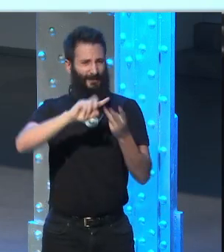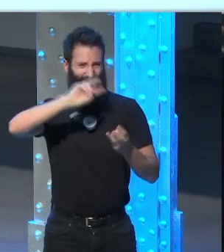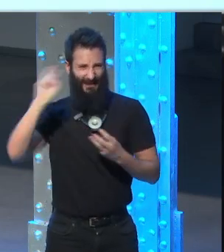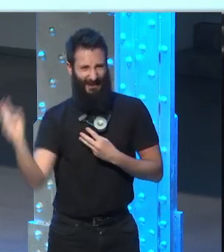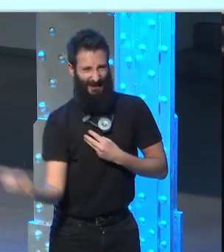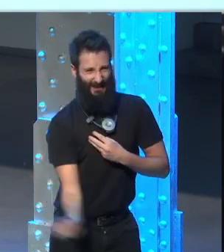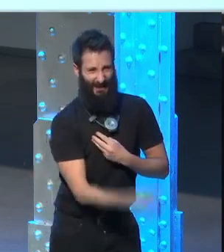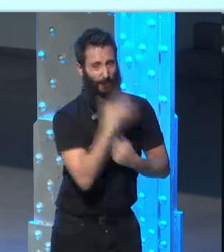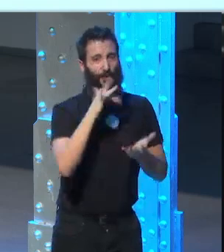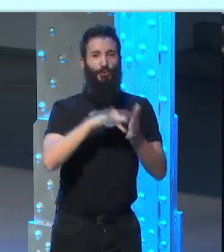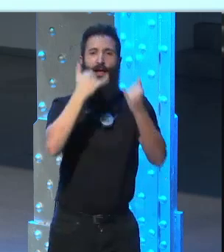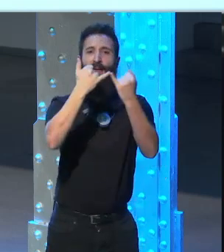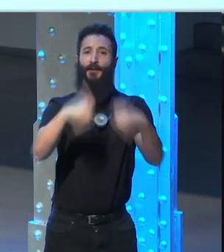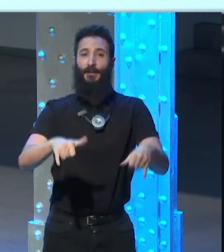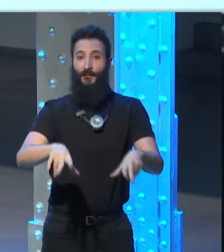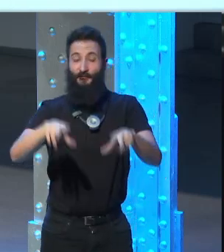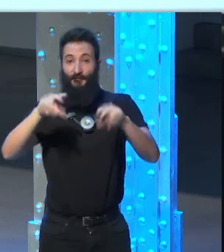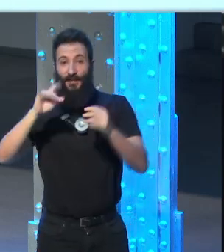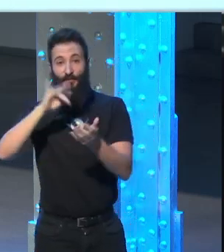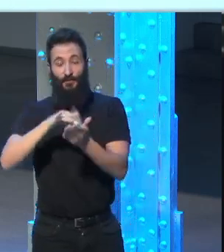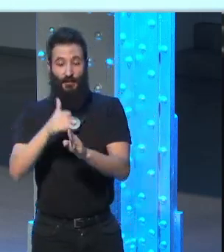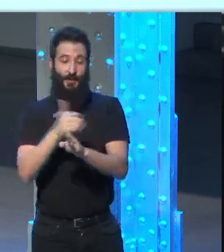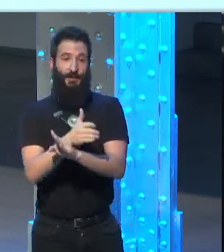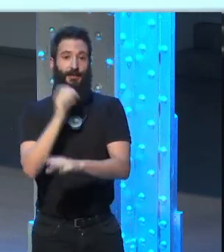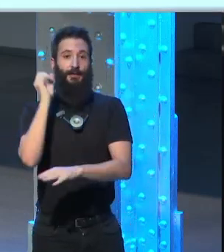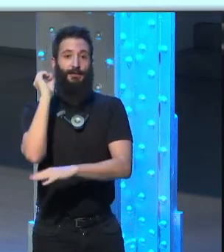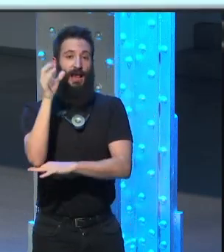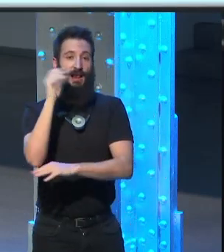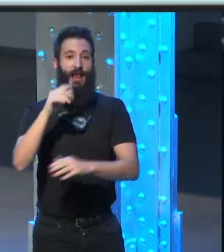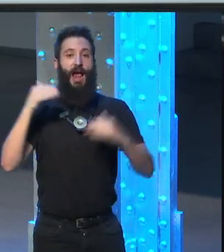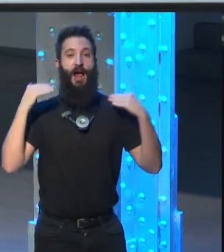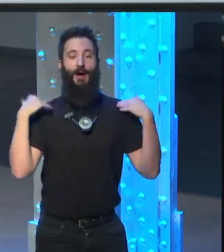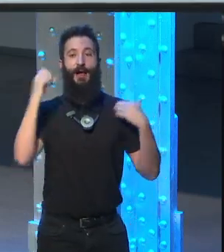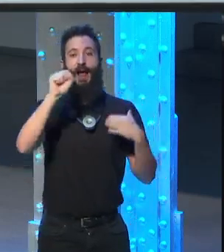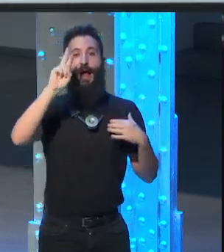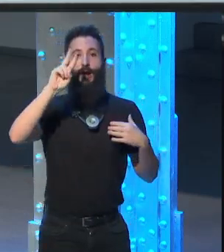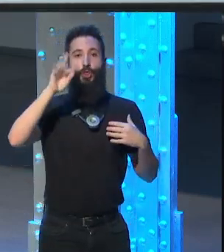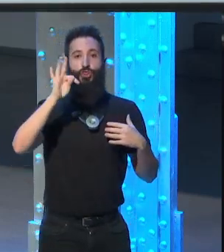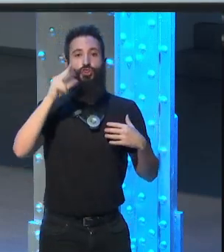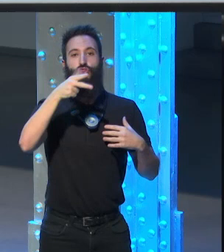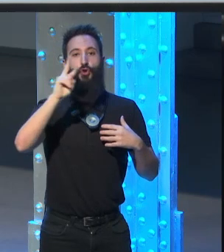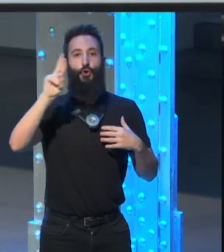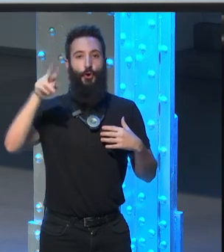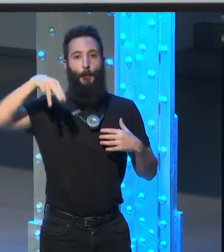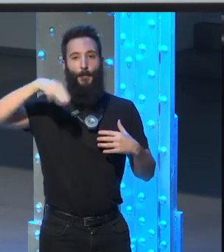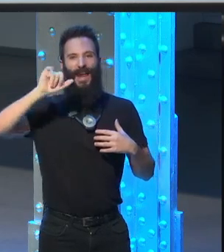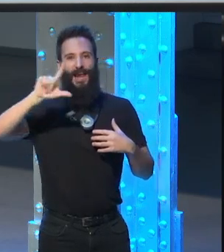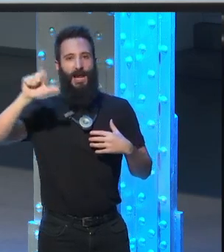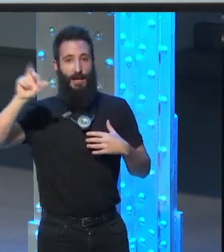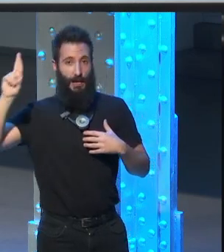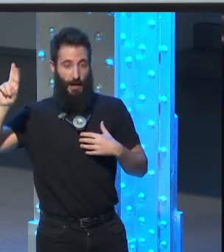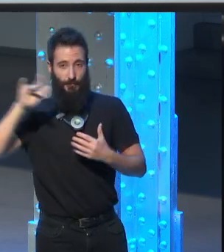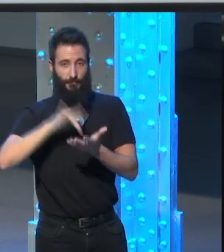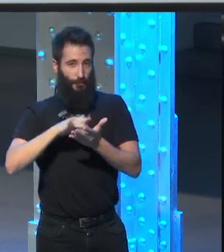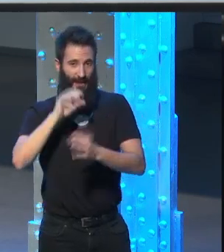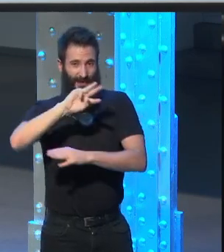de clausura con una charla presentada por Arthur Miller, hablando de la tercera cultura, ARSI, y